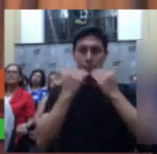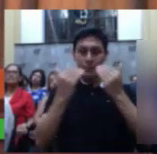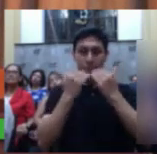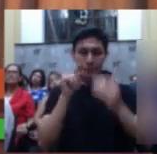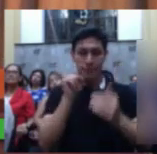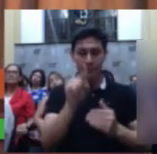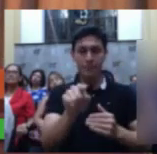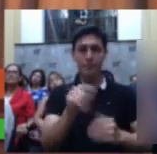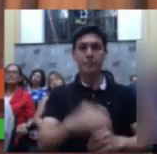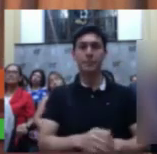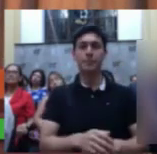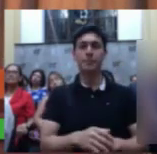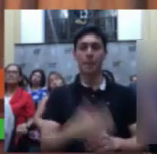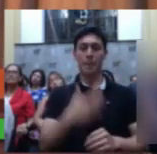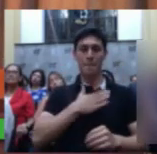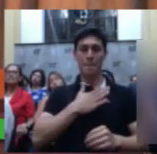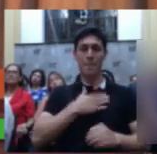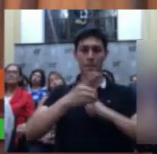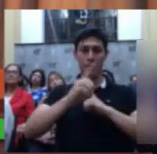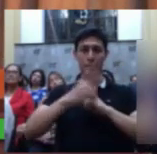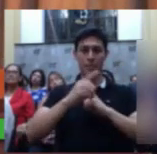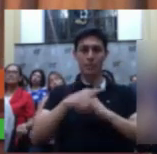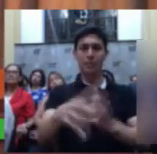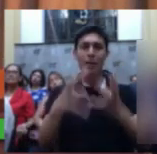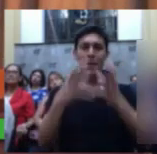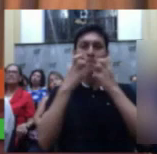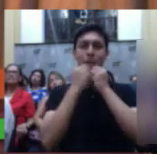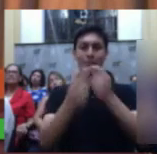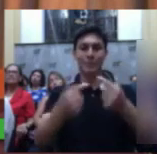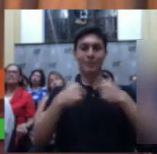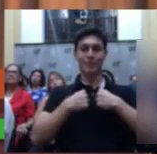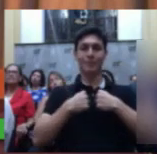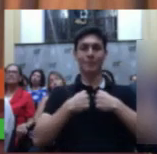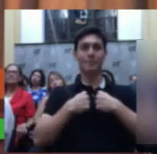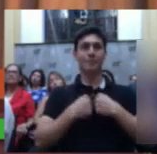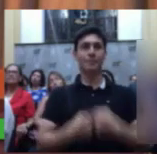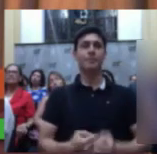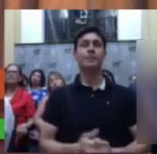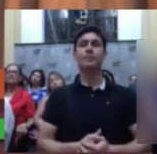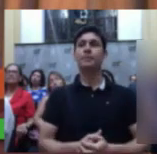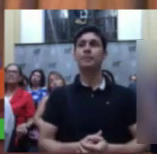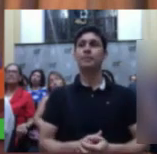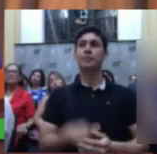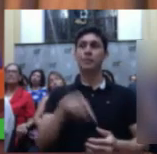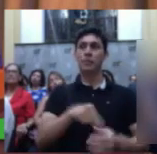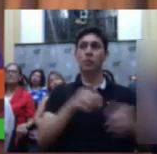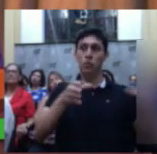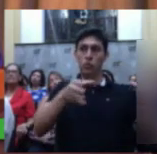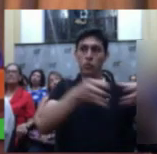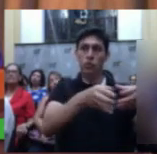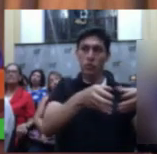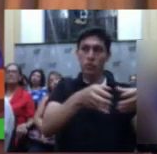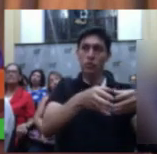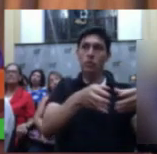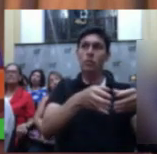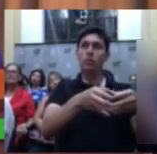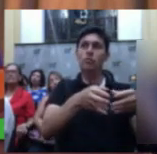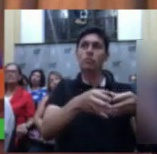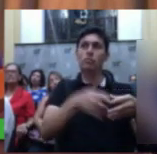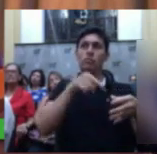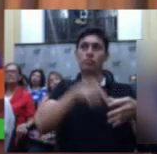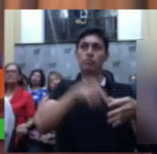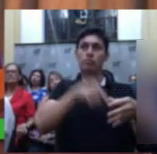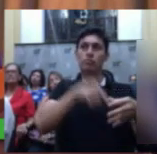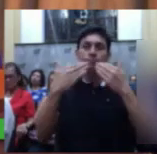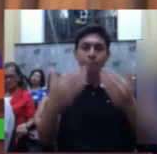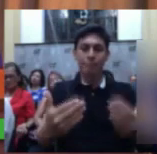por la distinción que mi distrito me confiere. Pero el Consejo ha prolongado su generosidad a mi